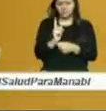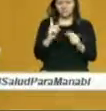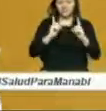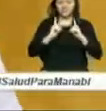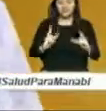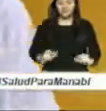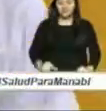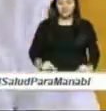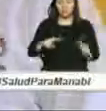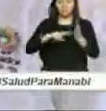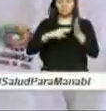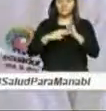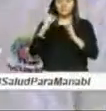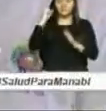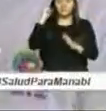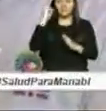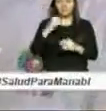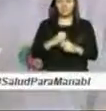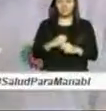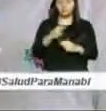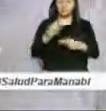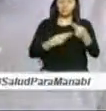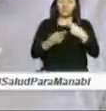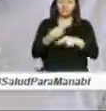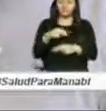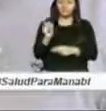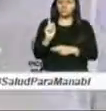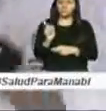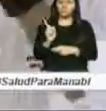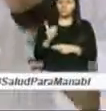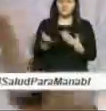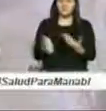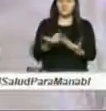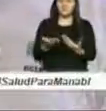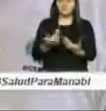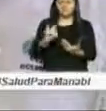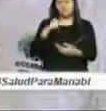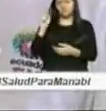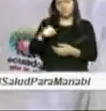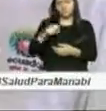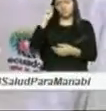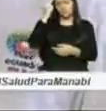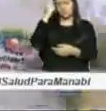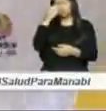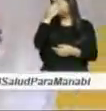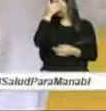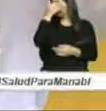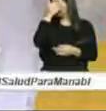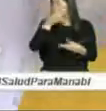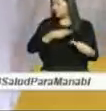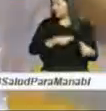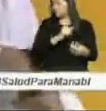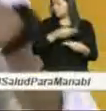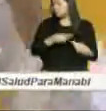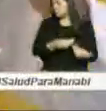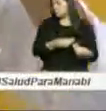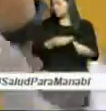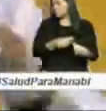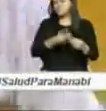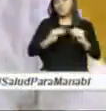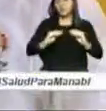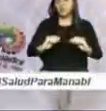un derecho, no es un negocio. Lo más fácil, queridos jóvenes, es reducir el gasto público. Si vuelve, la educación